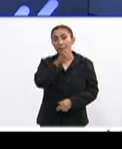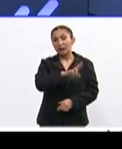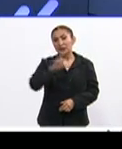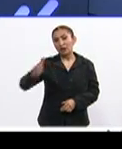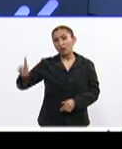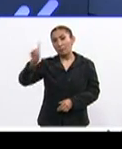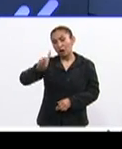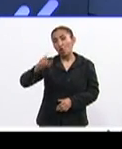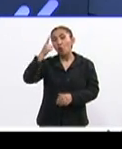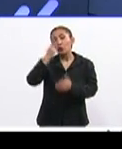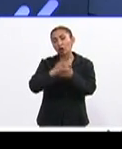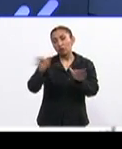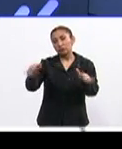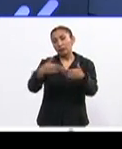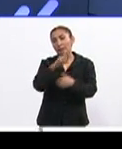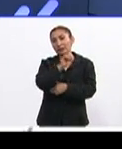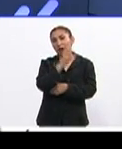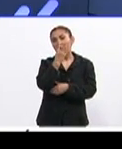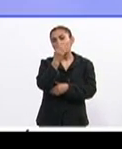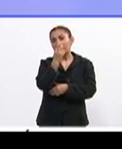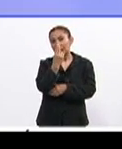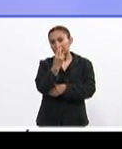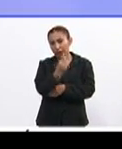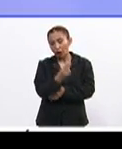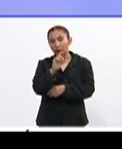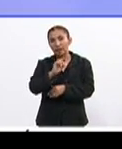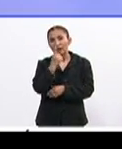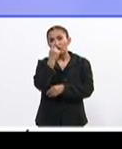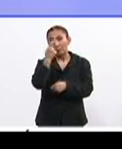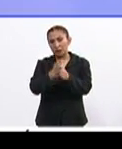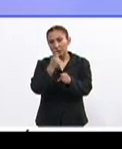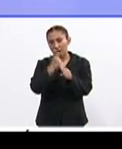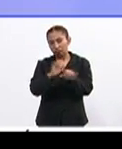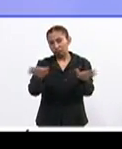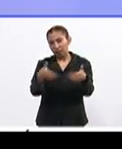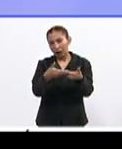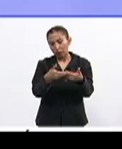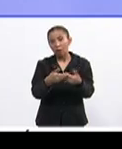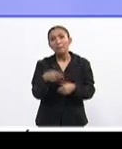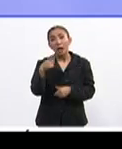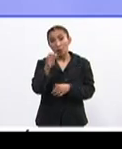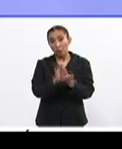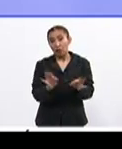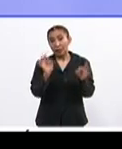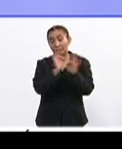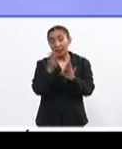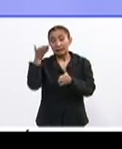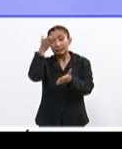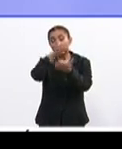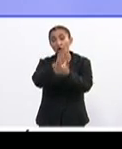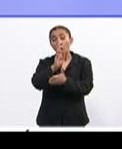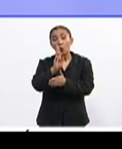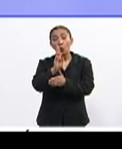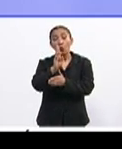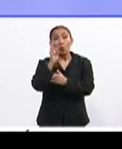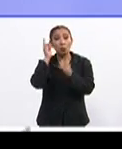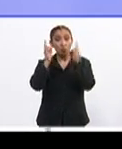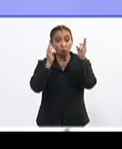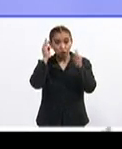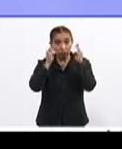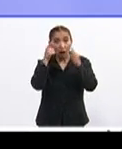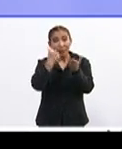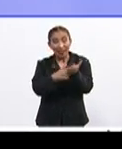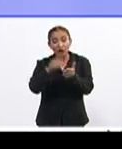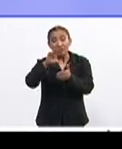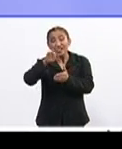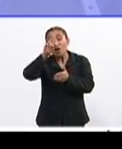a domingo, los únicos días que cerramos son 24 y 25, 31 y 1. Y bueno, eso es importante, la llegada a Universum, porque como estamos